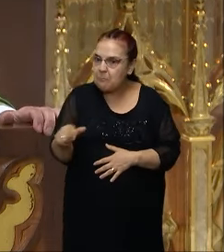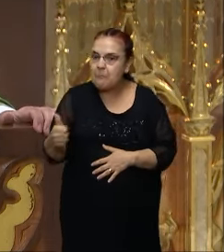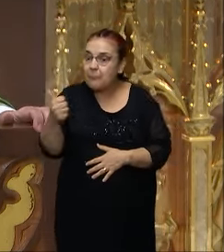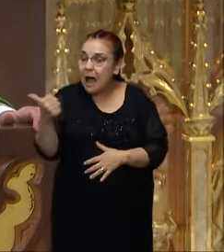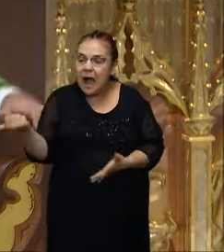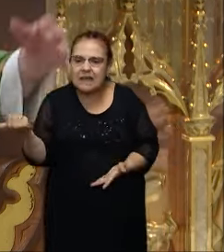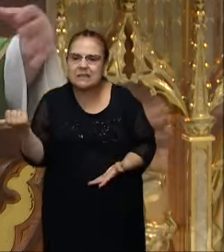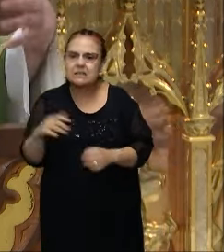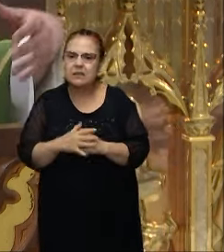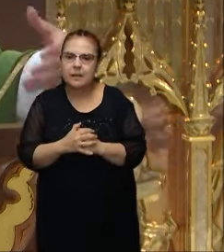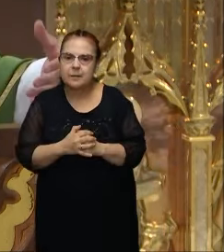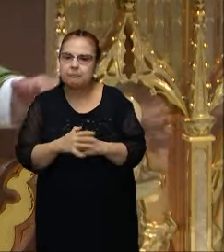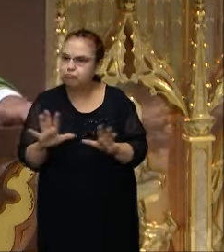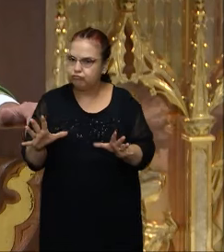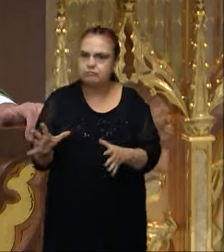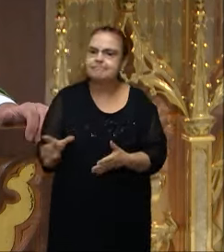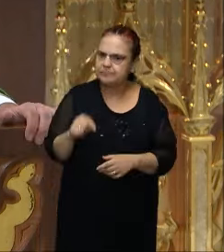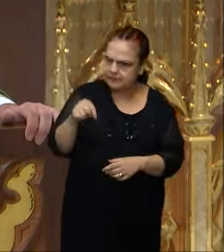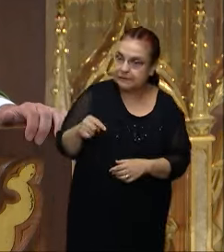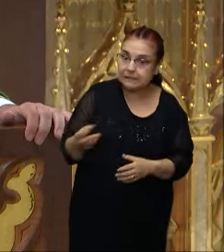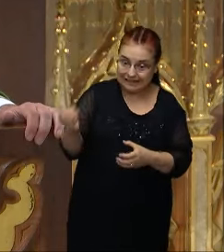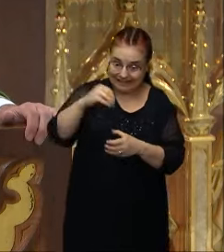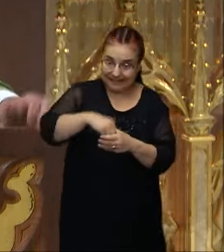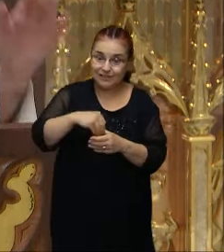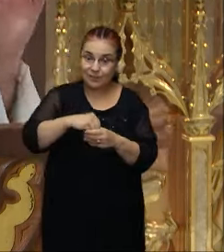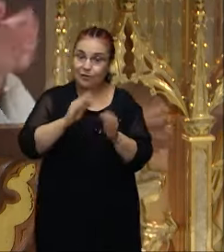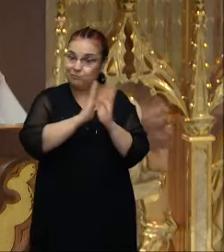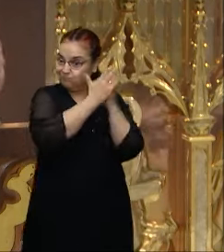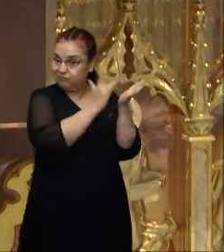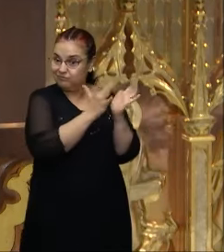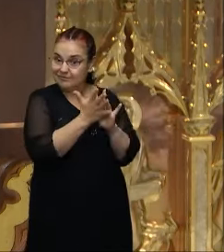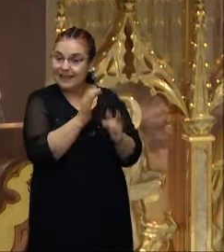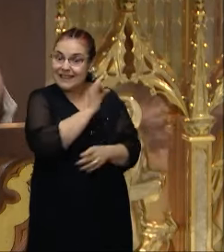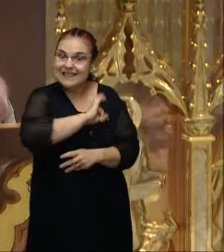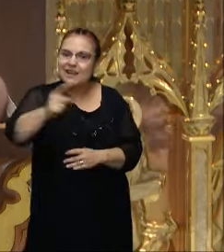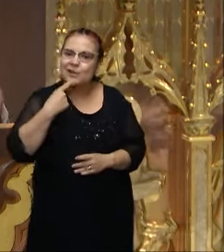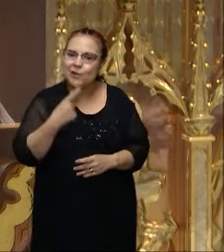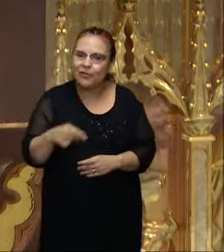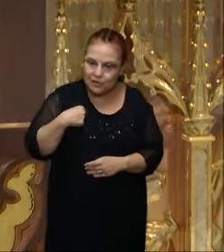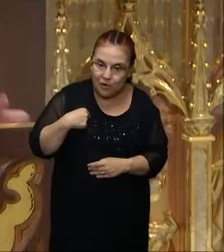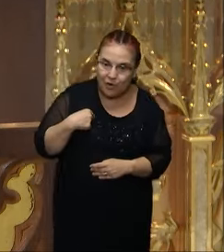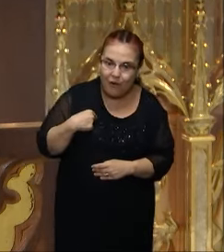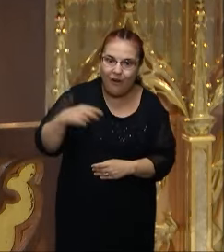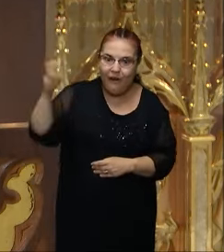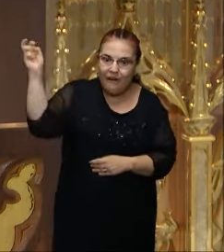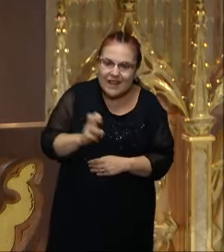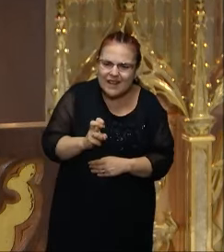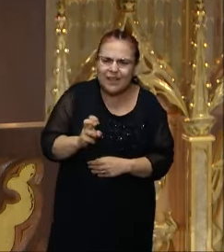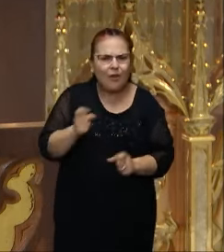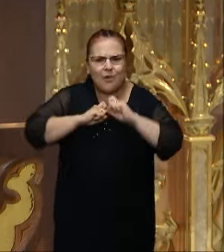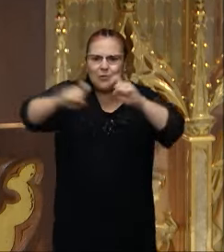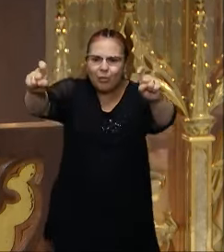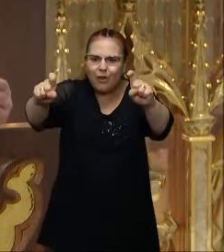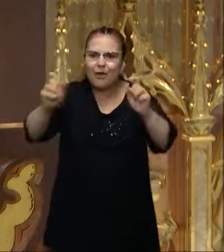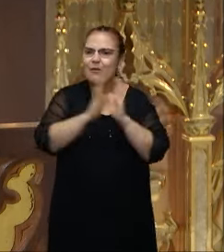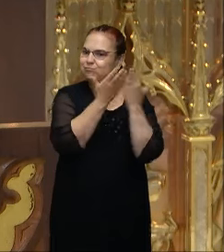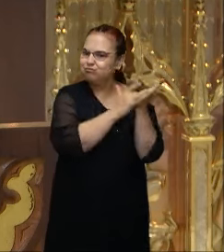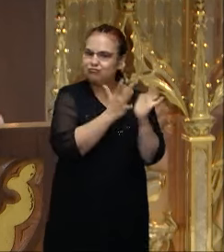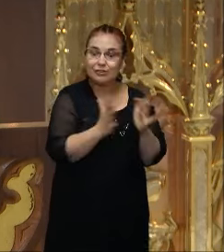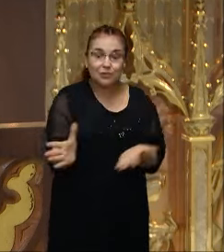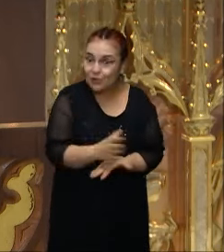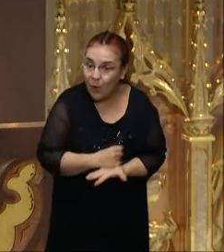las periferias. Todo esto entra dentro del Evangelio, como el Señor dice: yo he venido a anunciar el Evangelio a todos, a